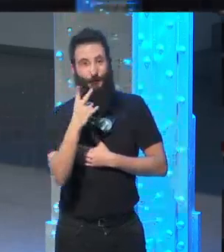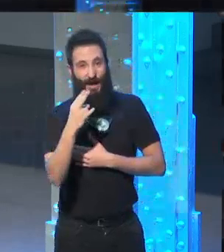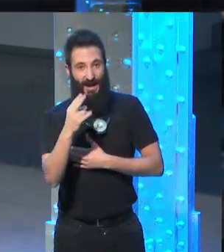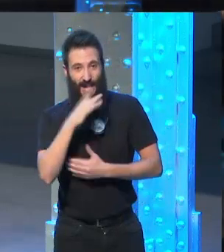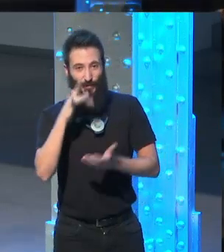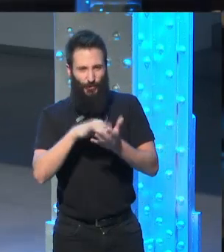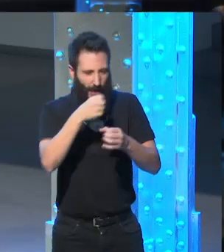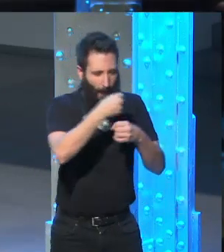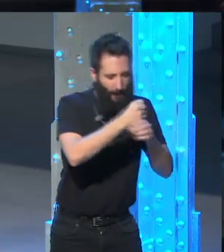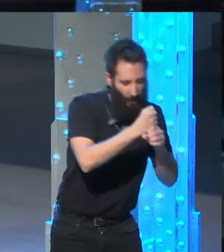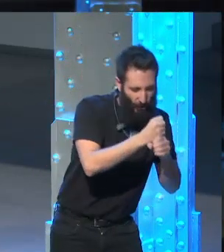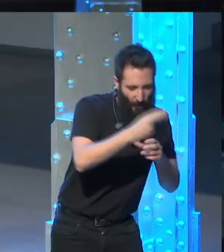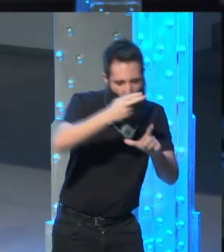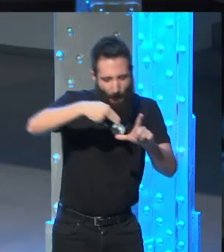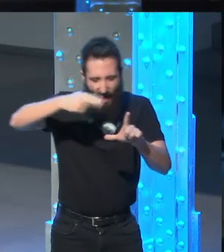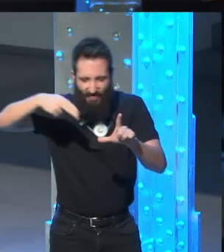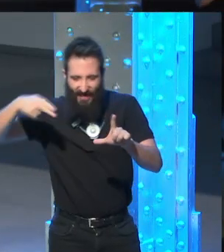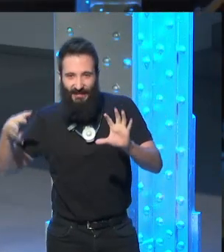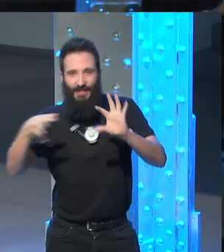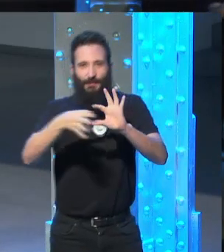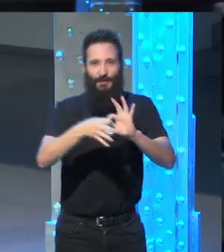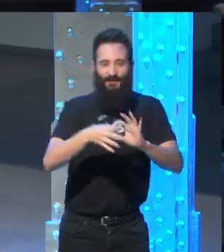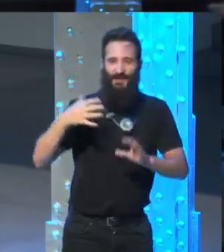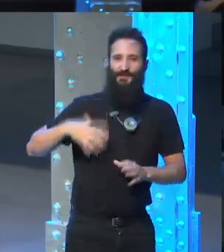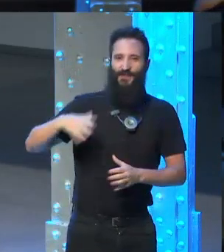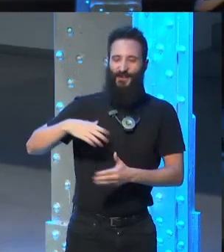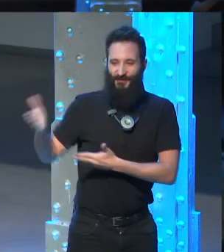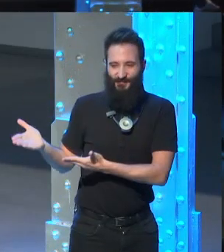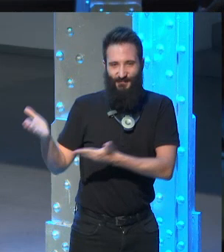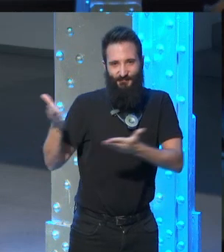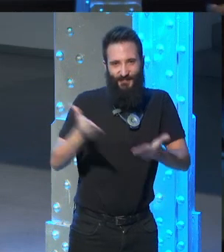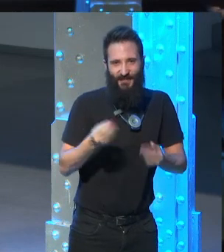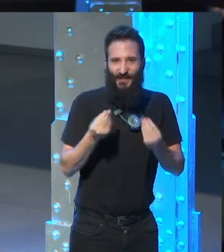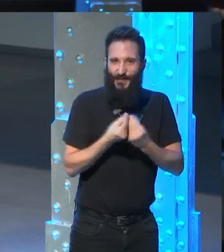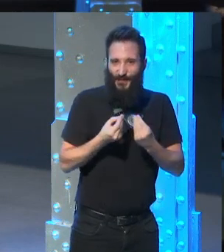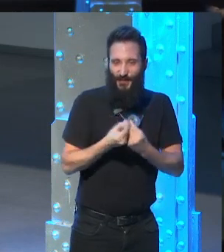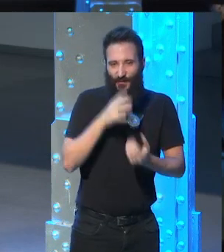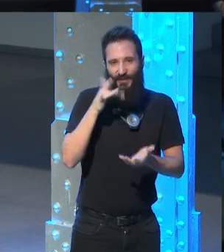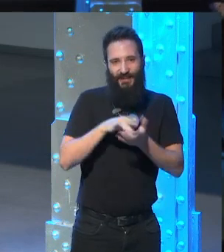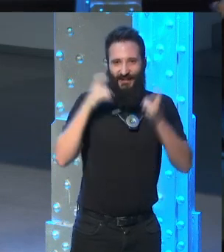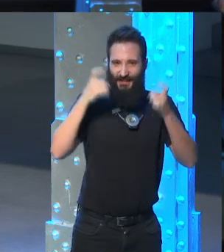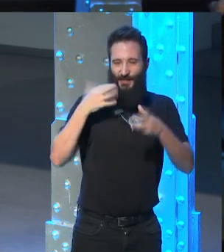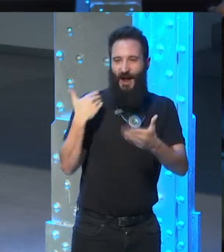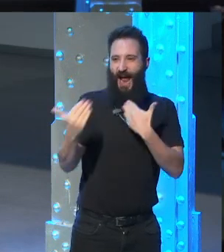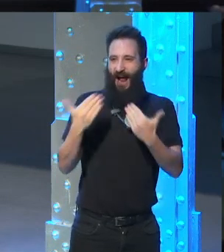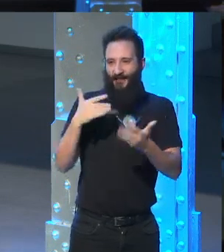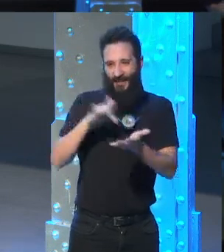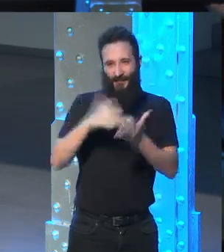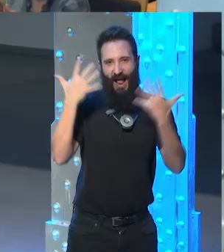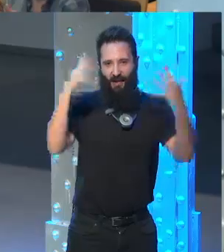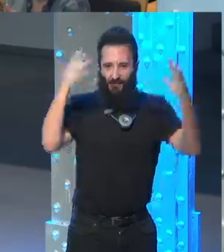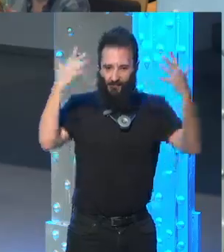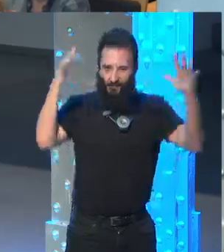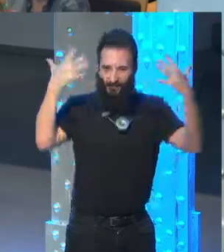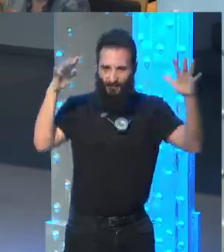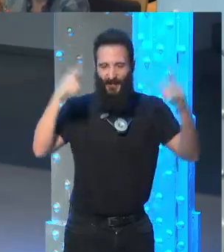entre microscopios y pinceles. Adelante, subid conmigo, acompañadme. Vamos a charlar con vosotros. Un aplauso para ellos. Vamos